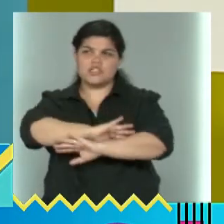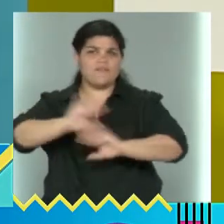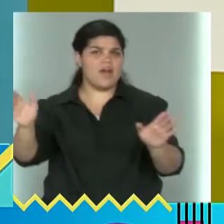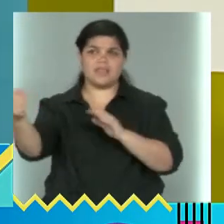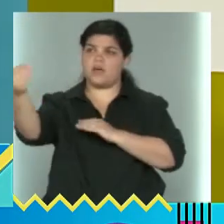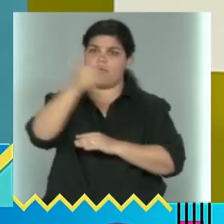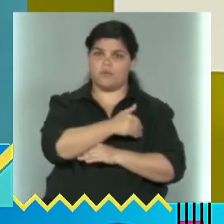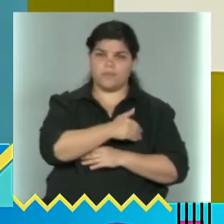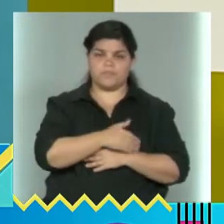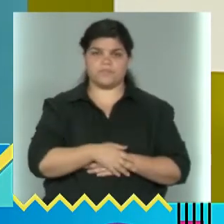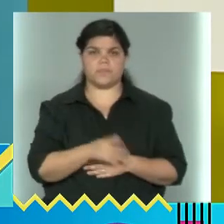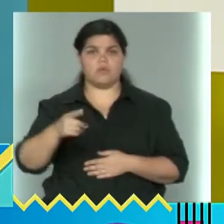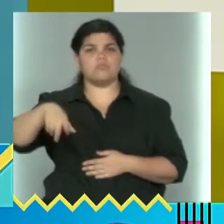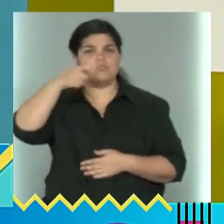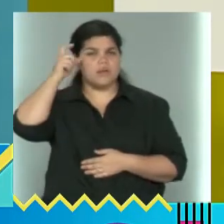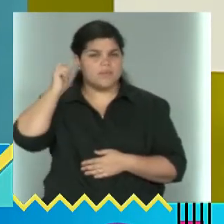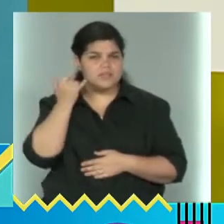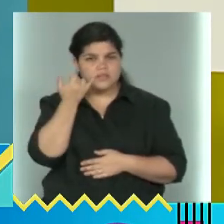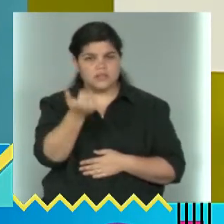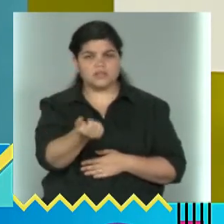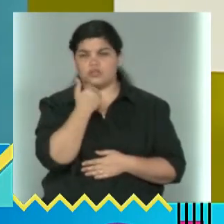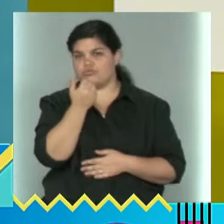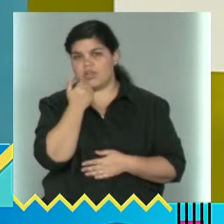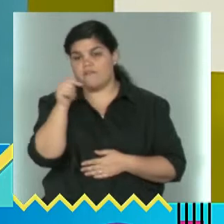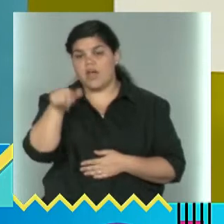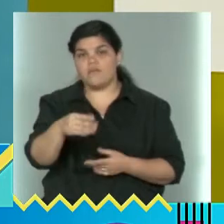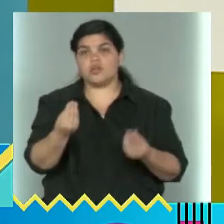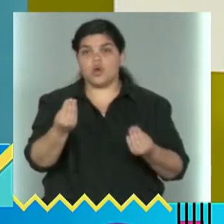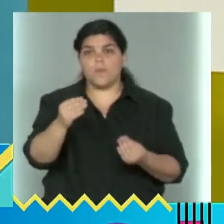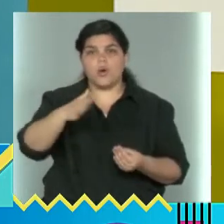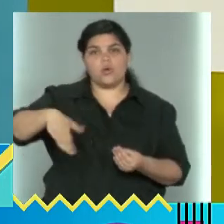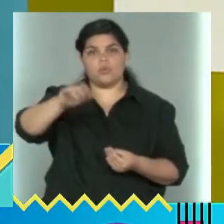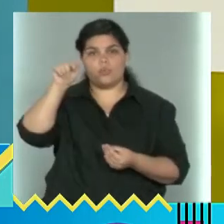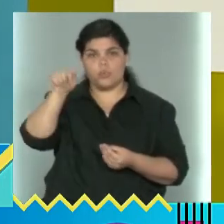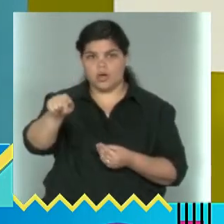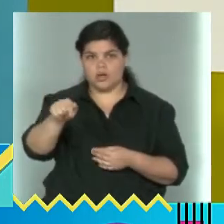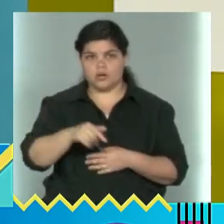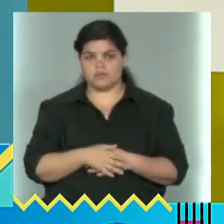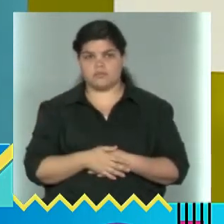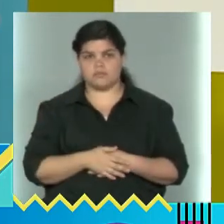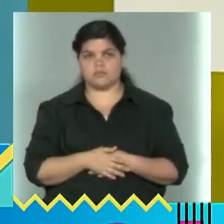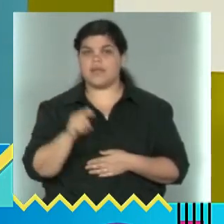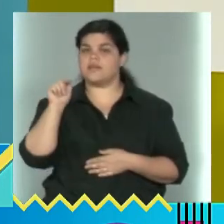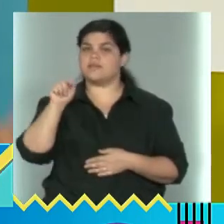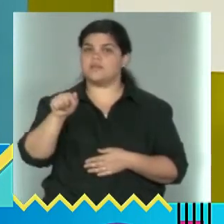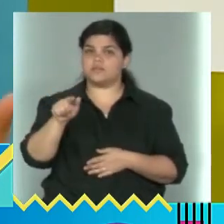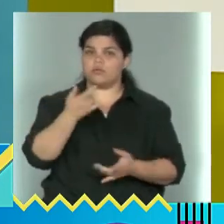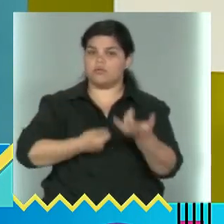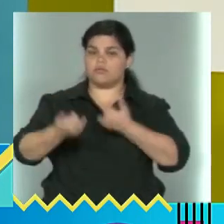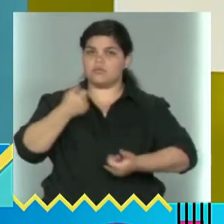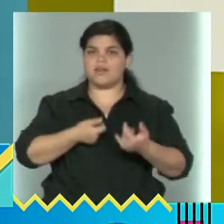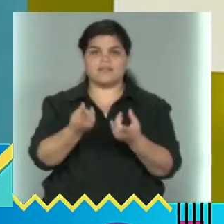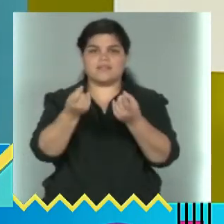comentarios, quizás, si has tenido esa experiencia de estas personas, de su lugar de origen, ¿sí? Esto de tener que poder salir